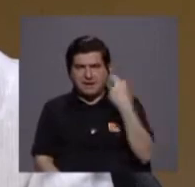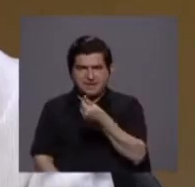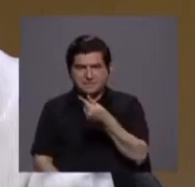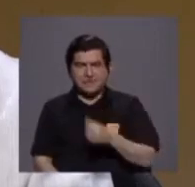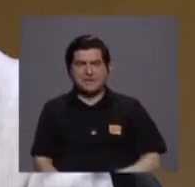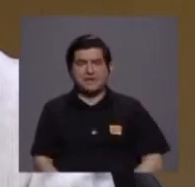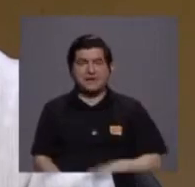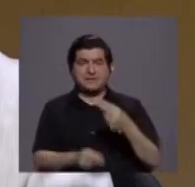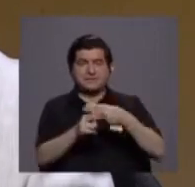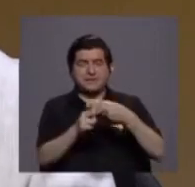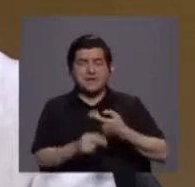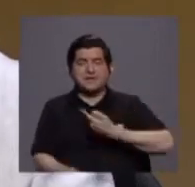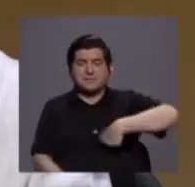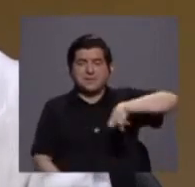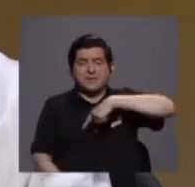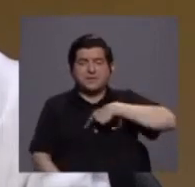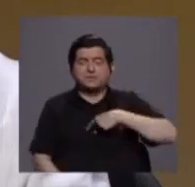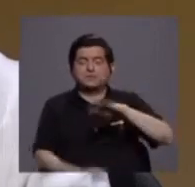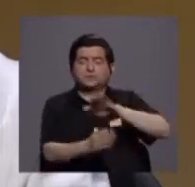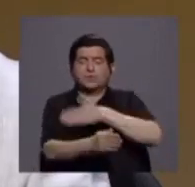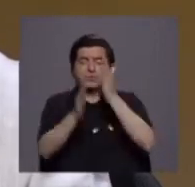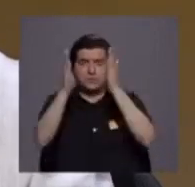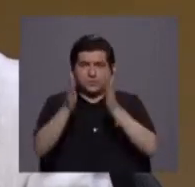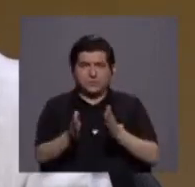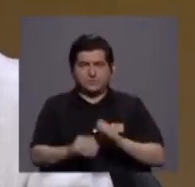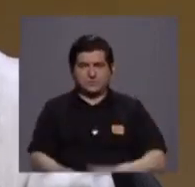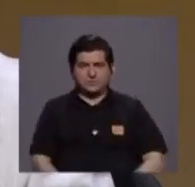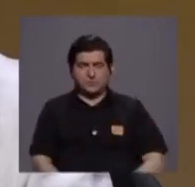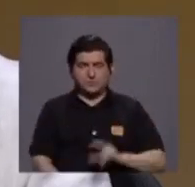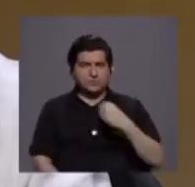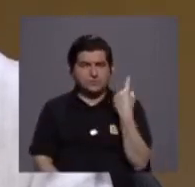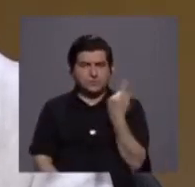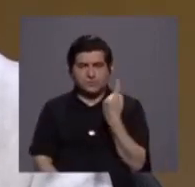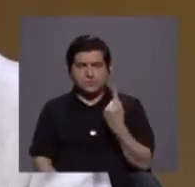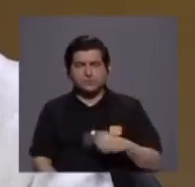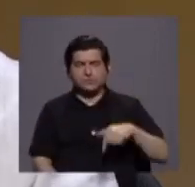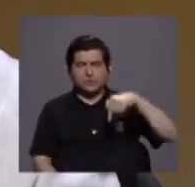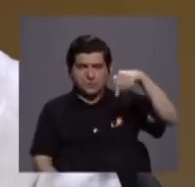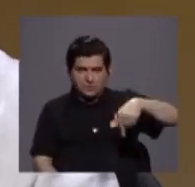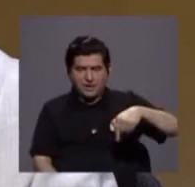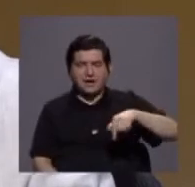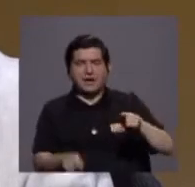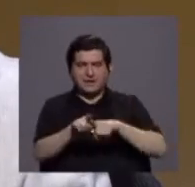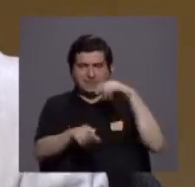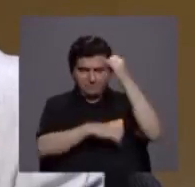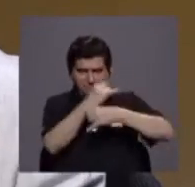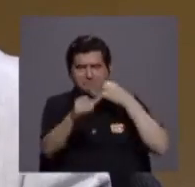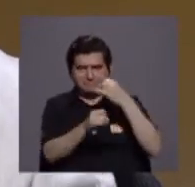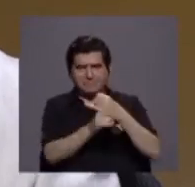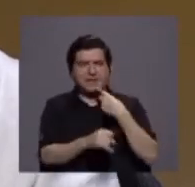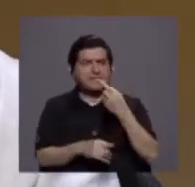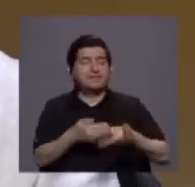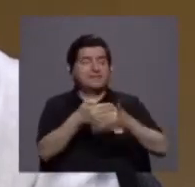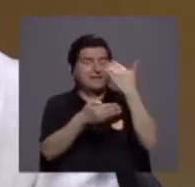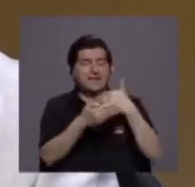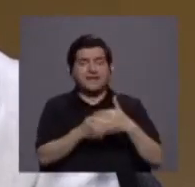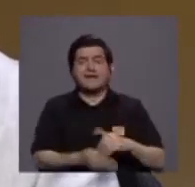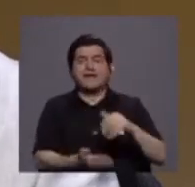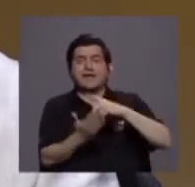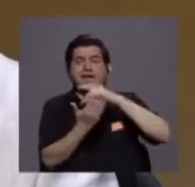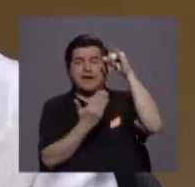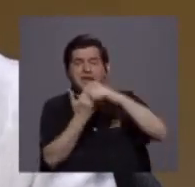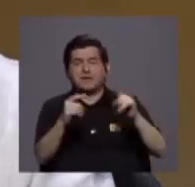Música. Entonces vamos a hacer suficiente difusión, no solo a nivel local, sino a nivel internacional, porque, como mencioné en algún momento, el proyecto